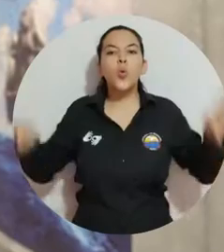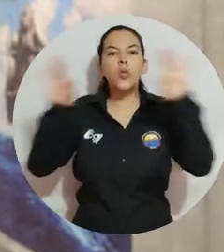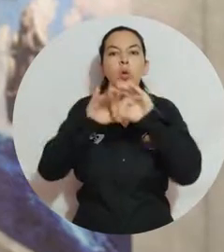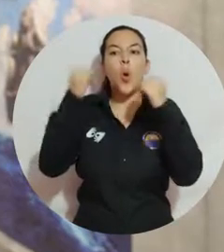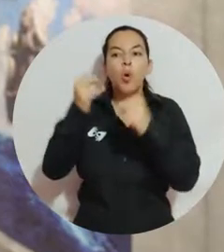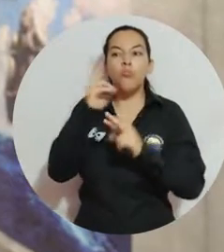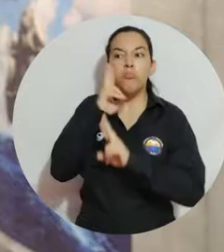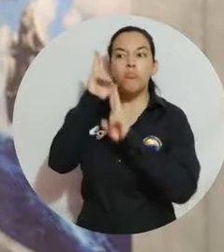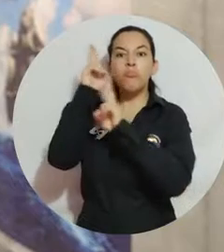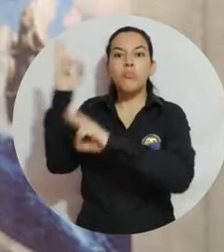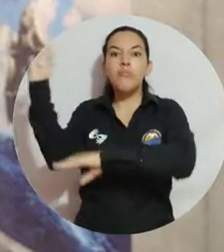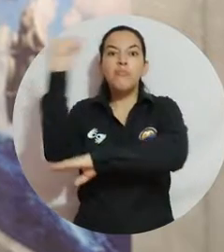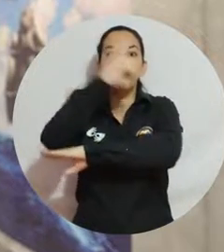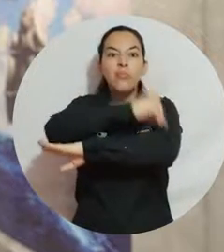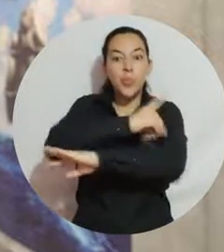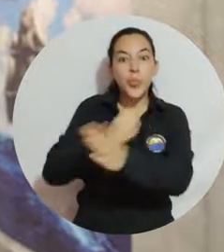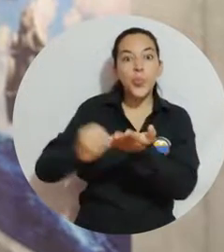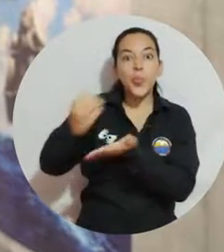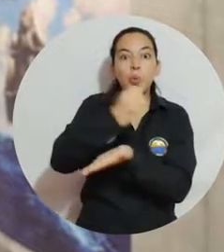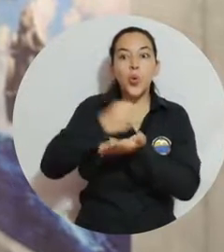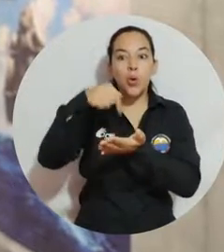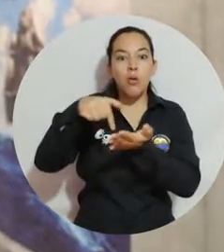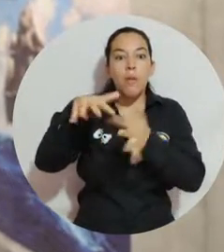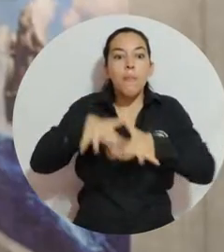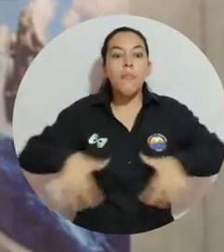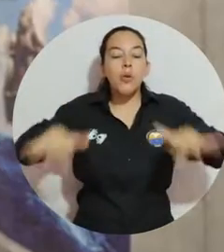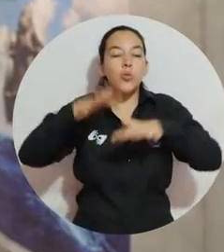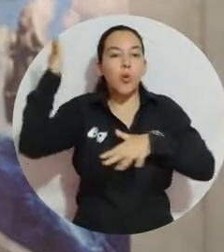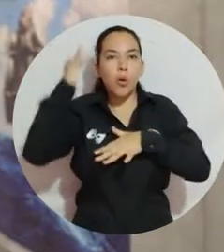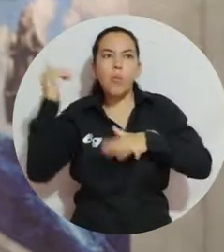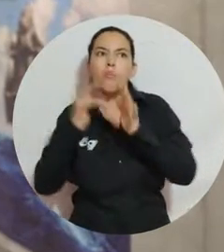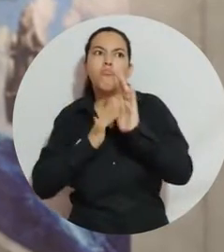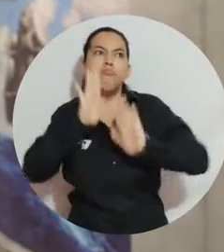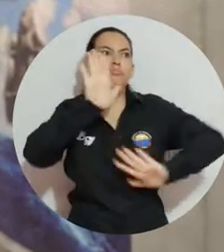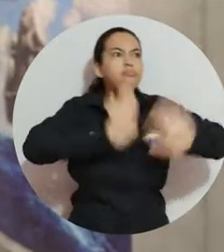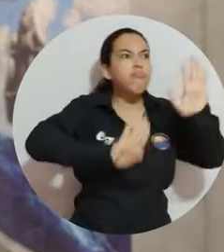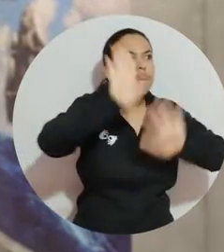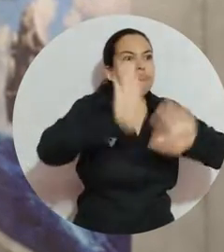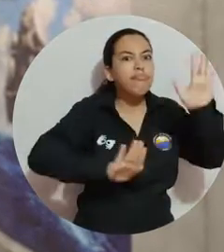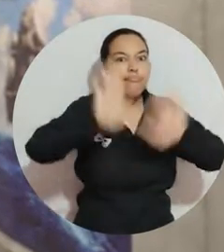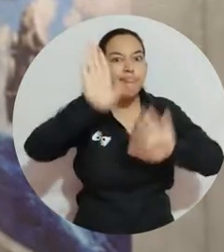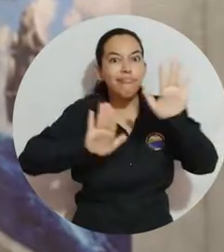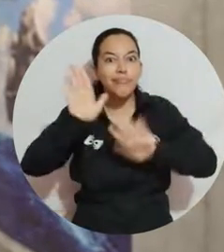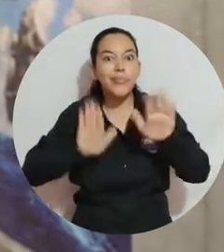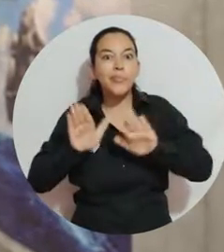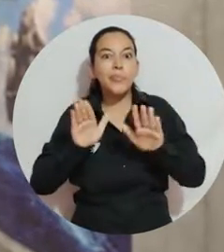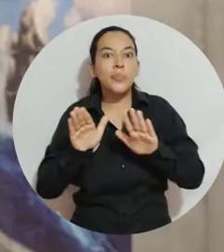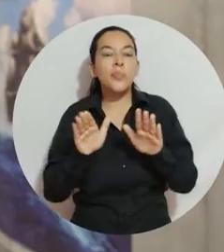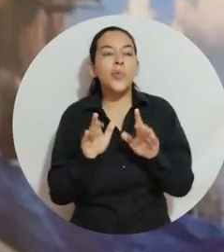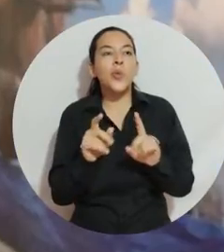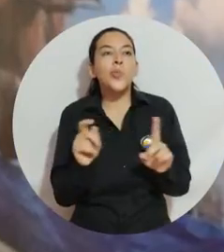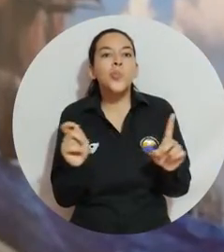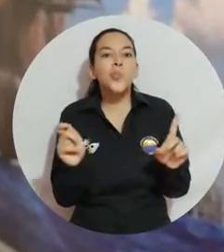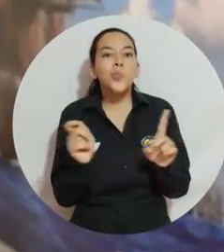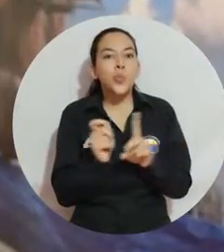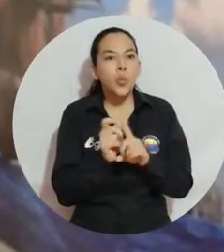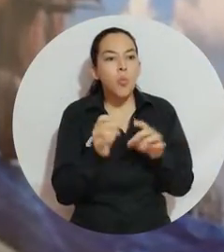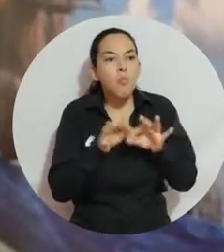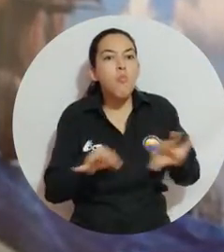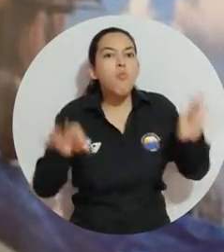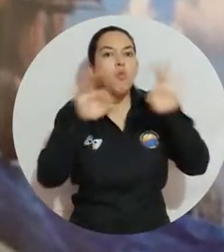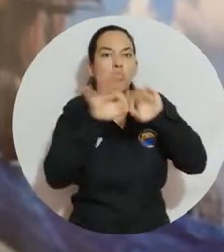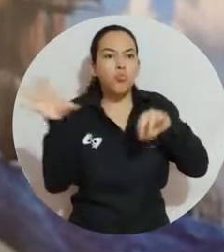La importancia de la conmemoración del Día del Biólogo en este espacio académico y participativo es justamente eso, que